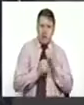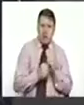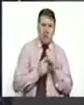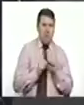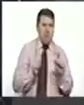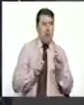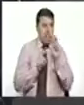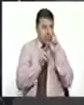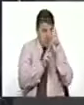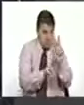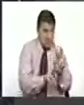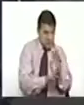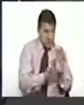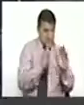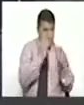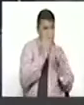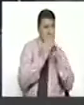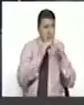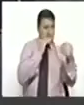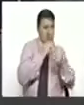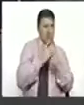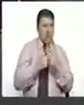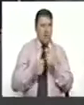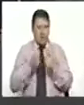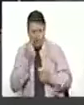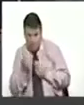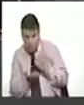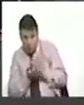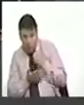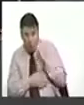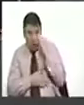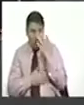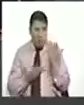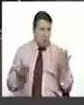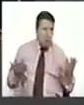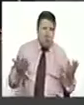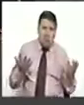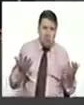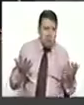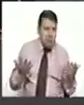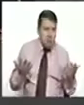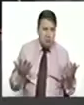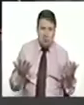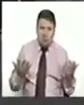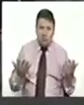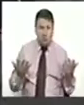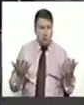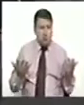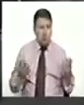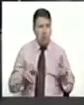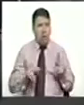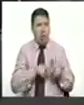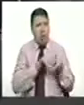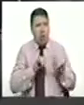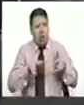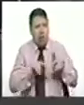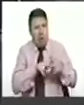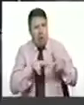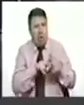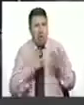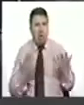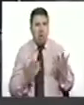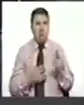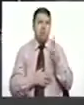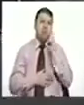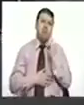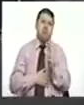Pero miramos lo de la economía. La economía muestra hoy una parálisis muy grande. Y